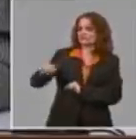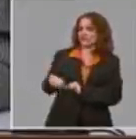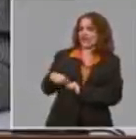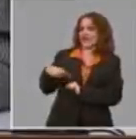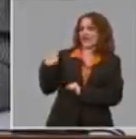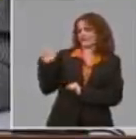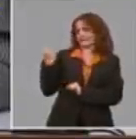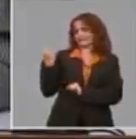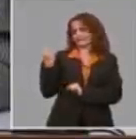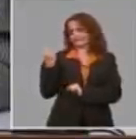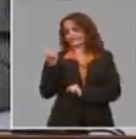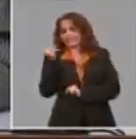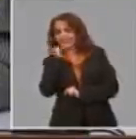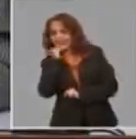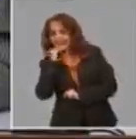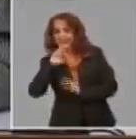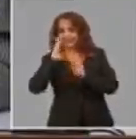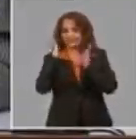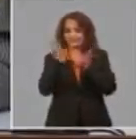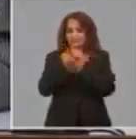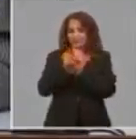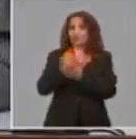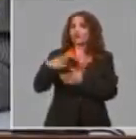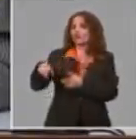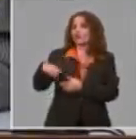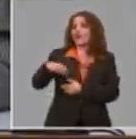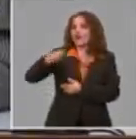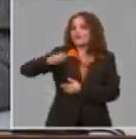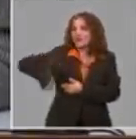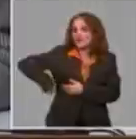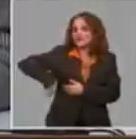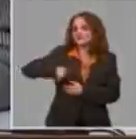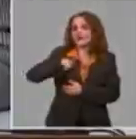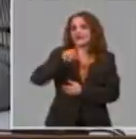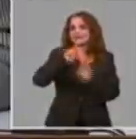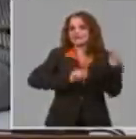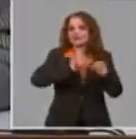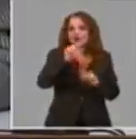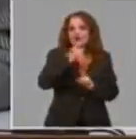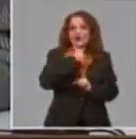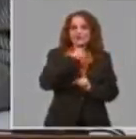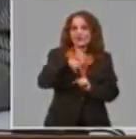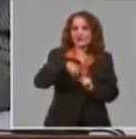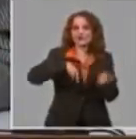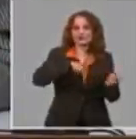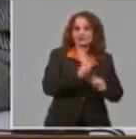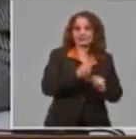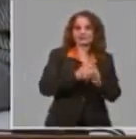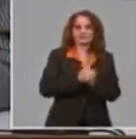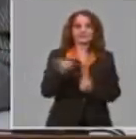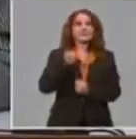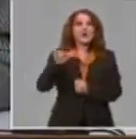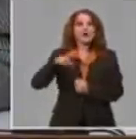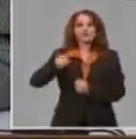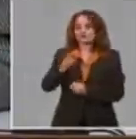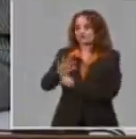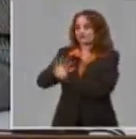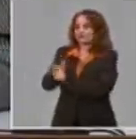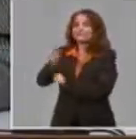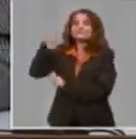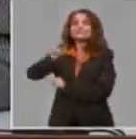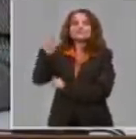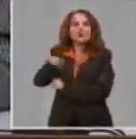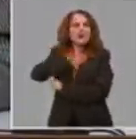entre los que se aprovecha de nuestra mente a costa de los demás y estamos también al tanto contra el actual parásito la mayoría de la gente que está en el